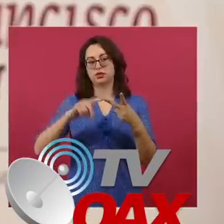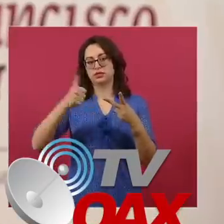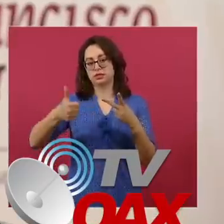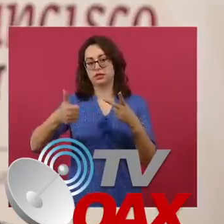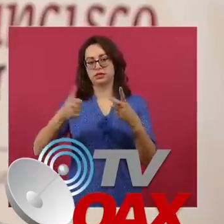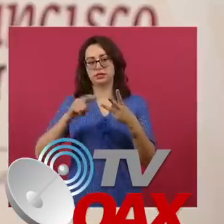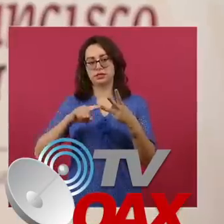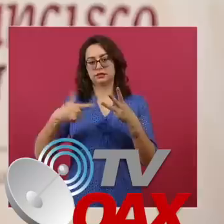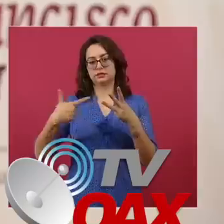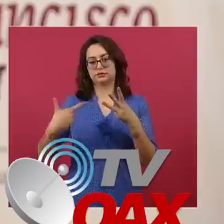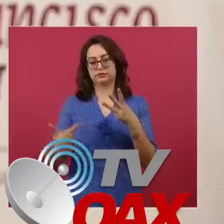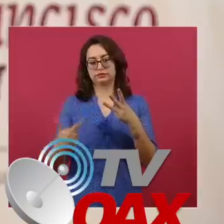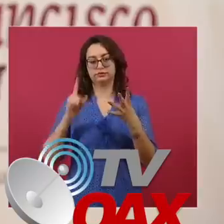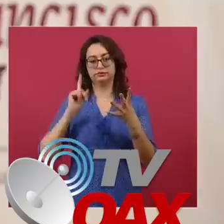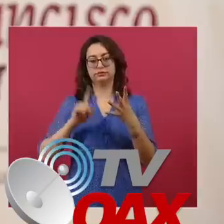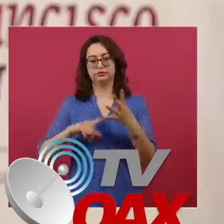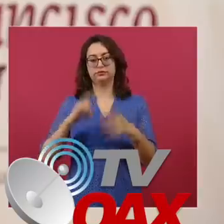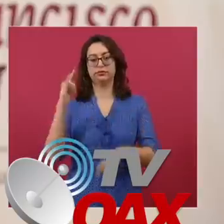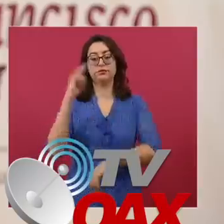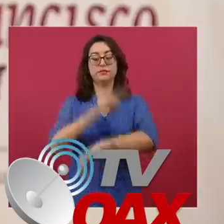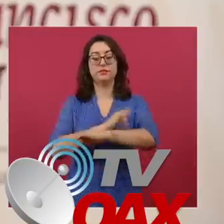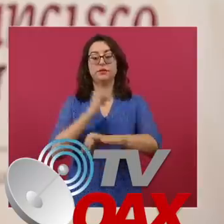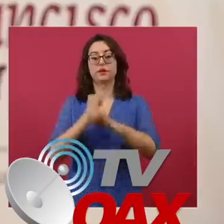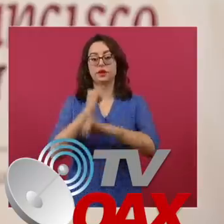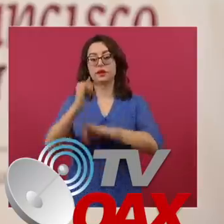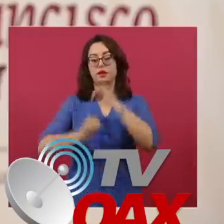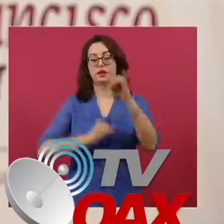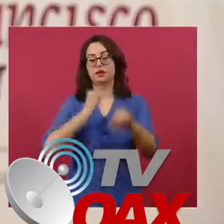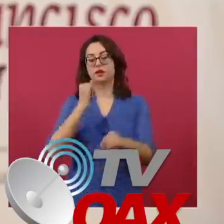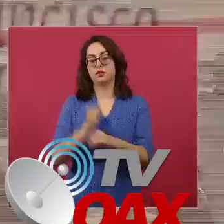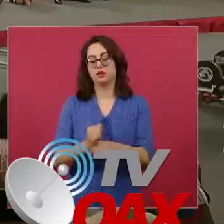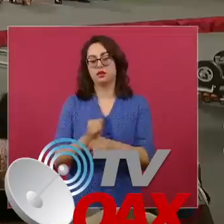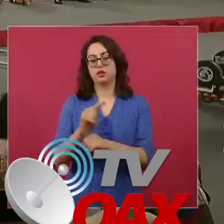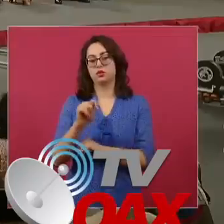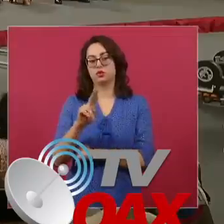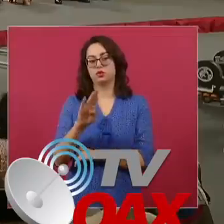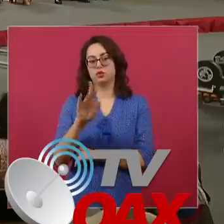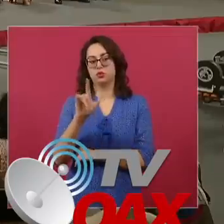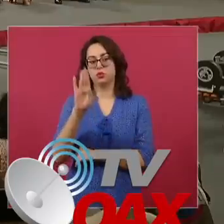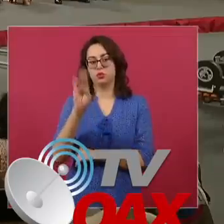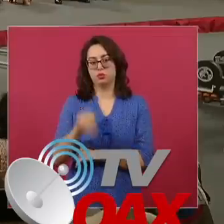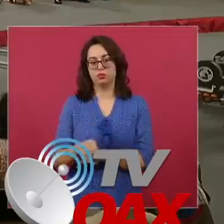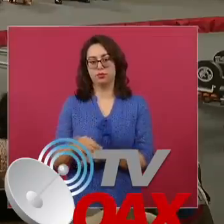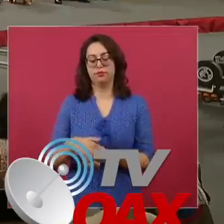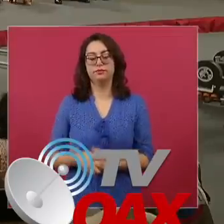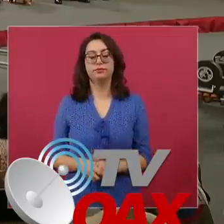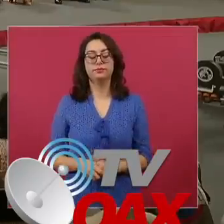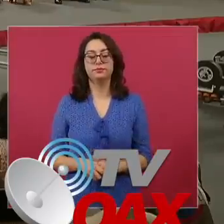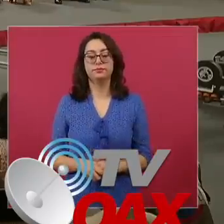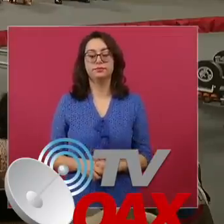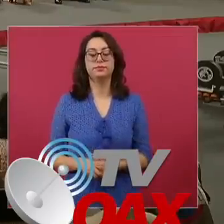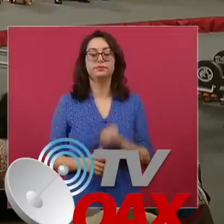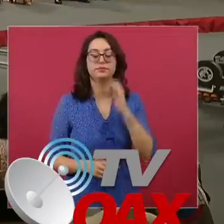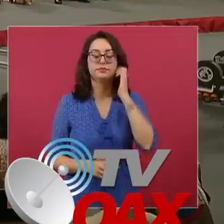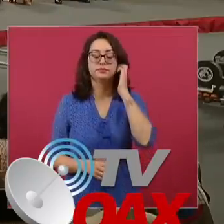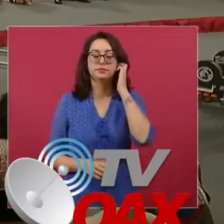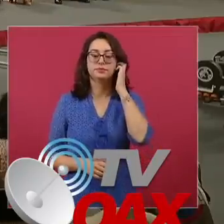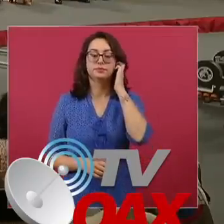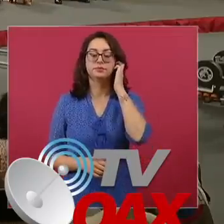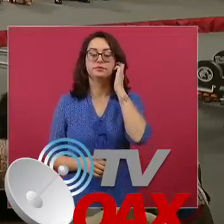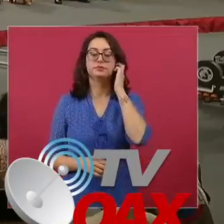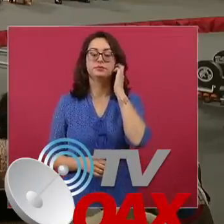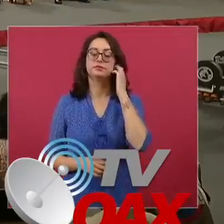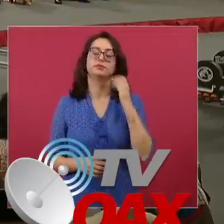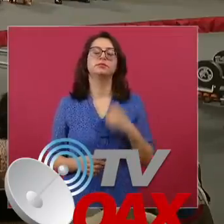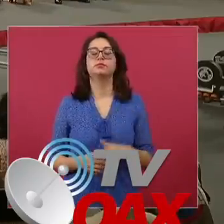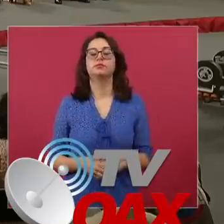también en la construcción del Aeropuerto Internacional Felipe Carrillo Puerto en Tulum, Quintana Roo. La responsabilidad de construcción de la Secretaría de la